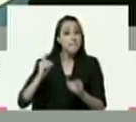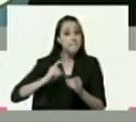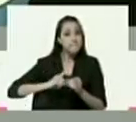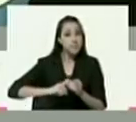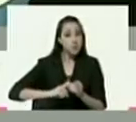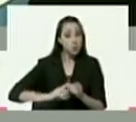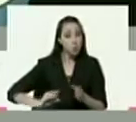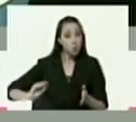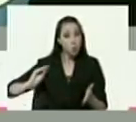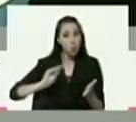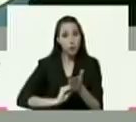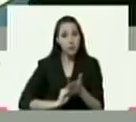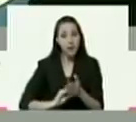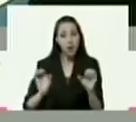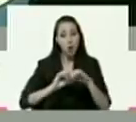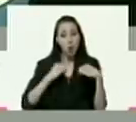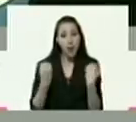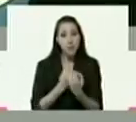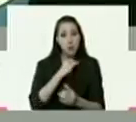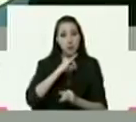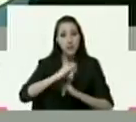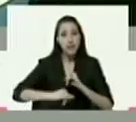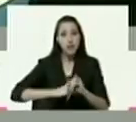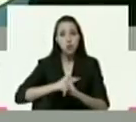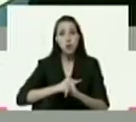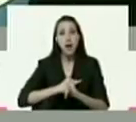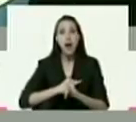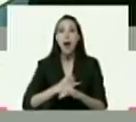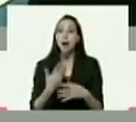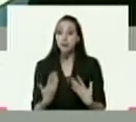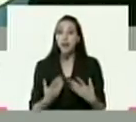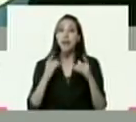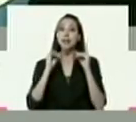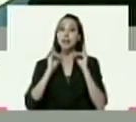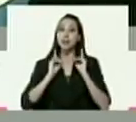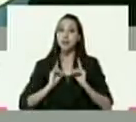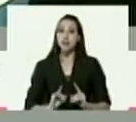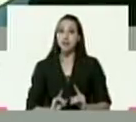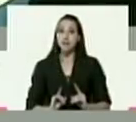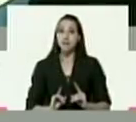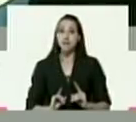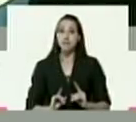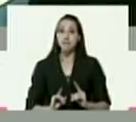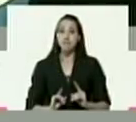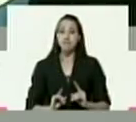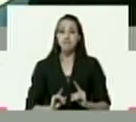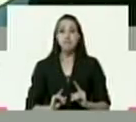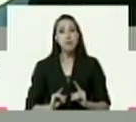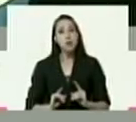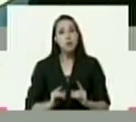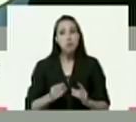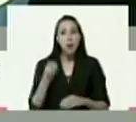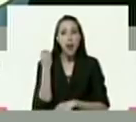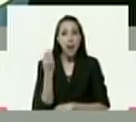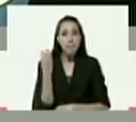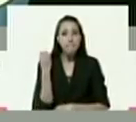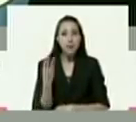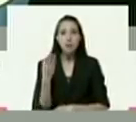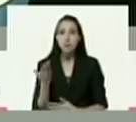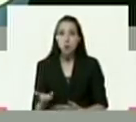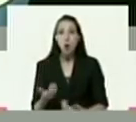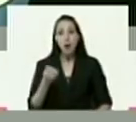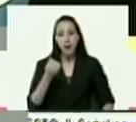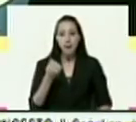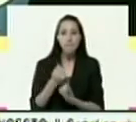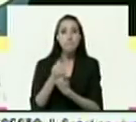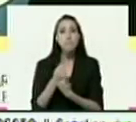a un organismo internacional, tendría que decidirse por los dos tercios del Parlamento, avalando la decisión